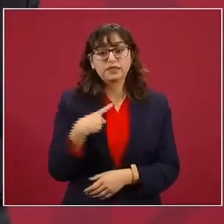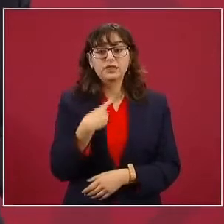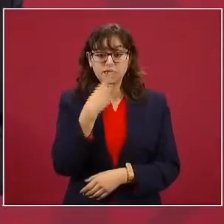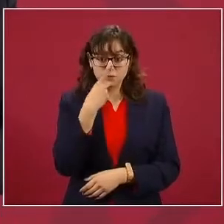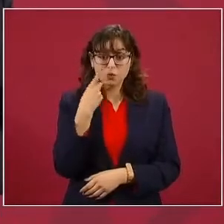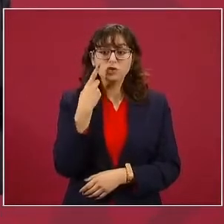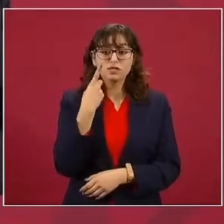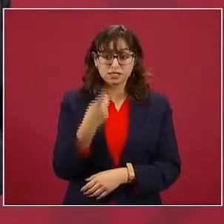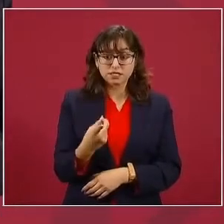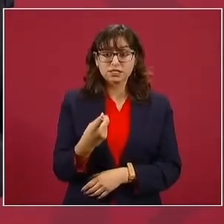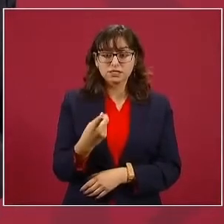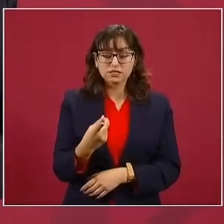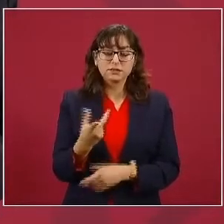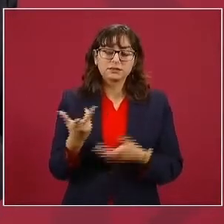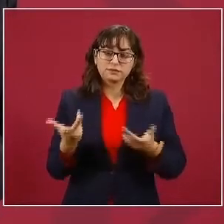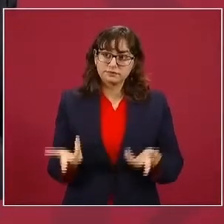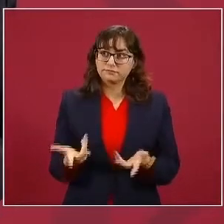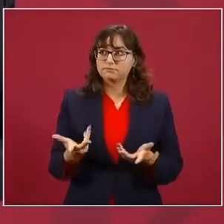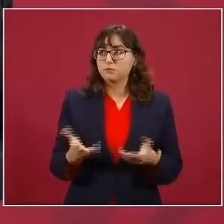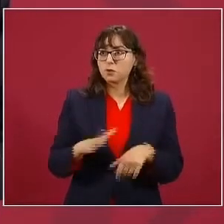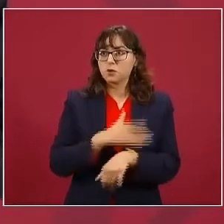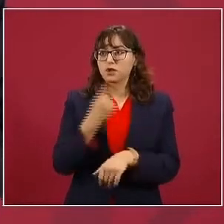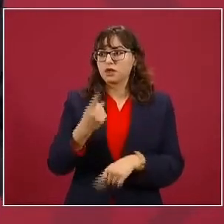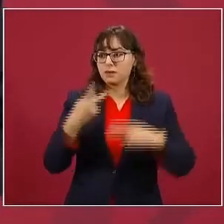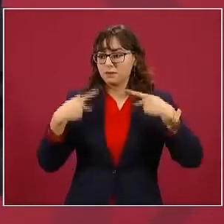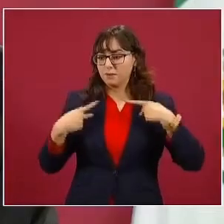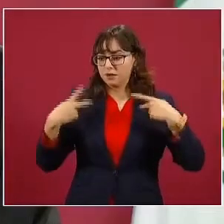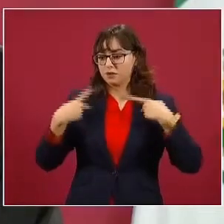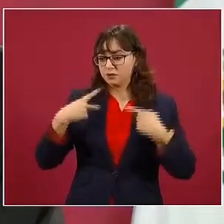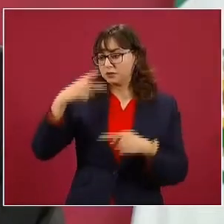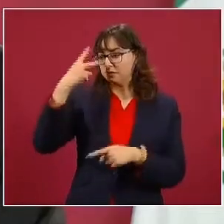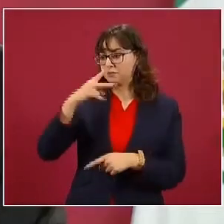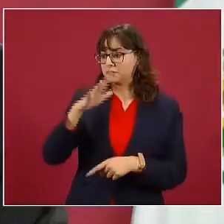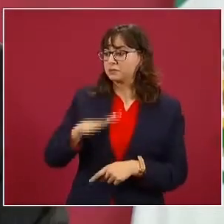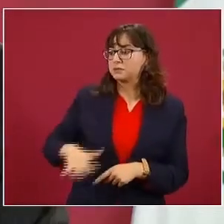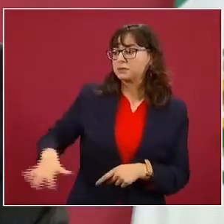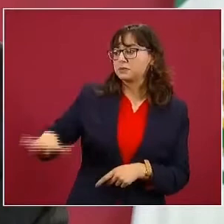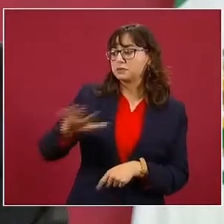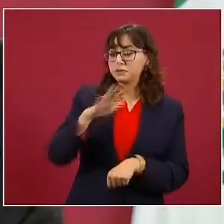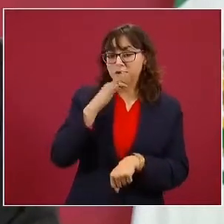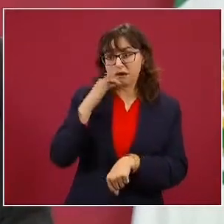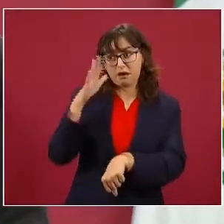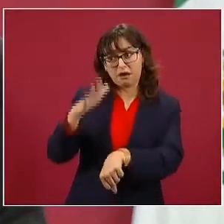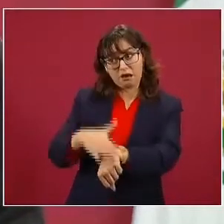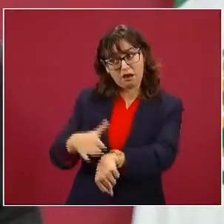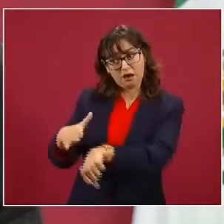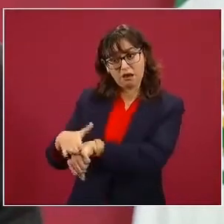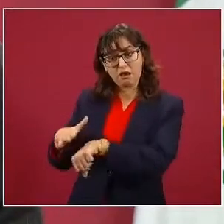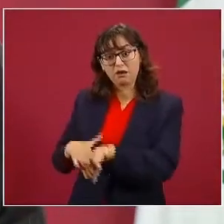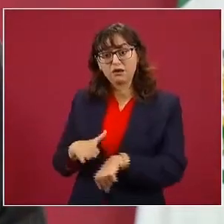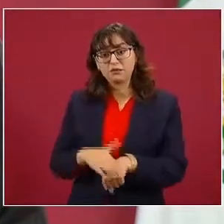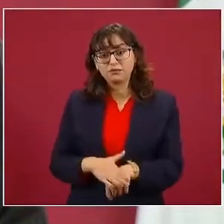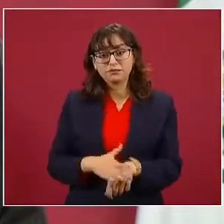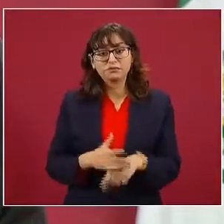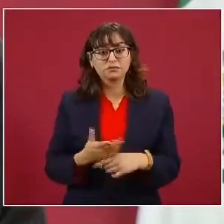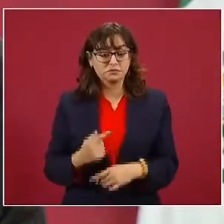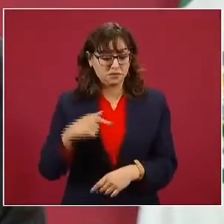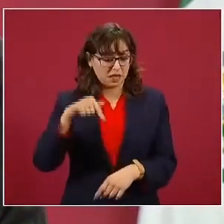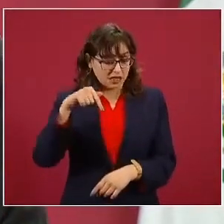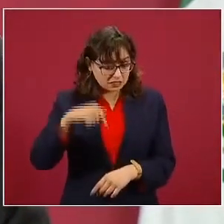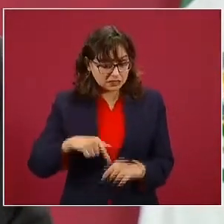tengo que informarle al pueblo de México que tenemos menos